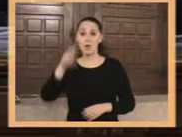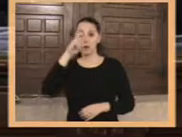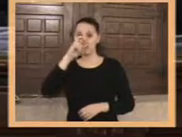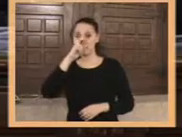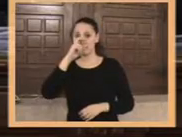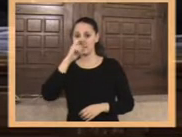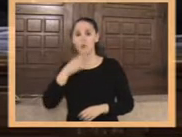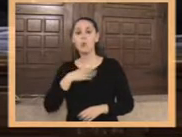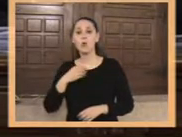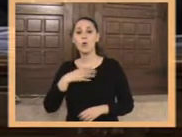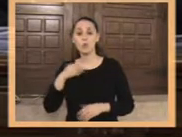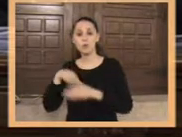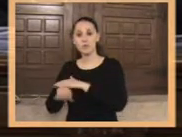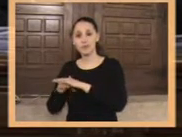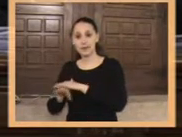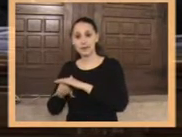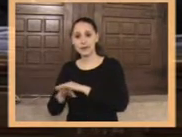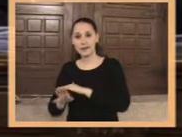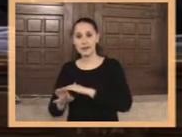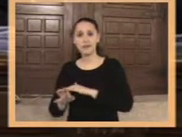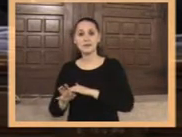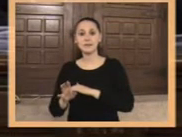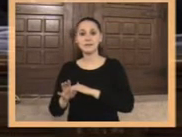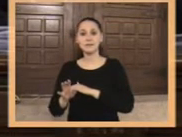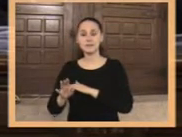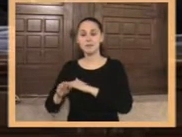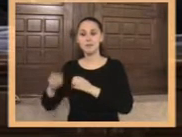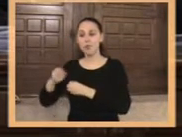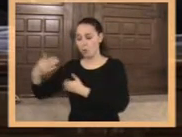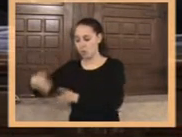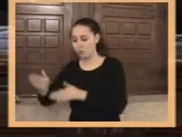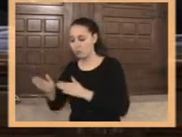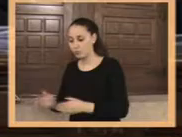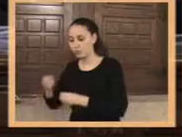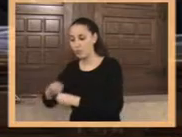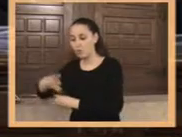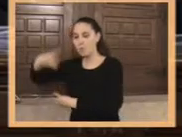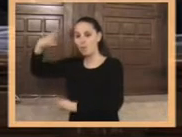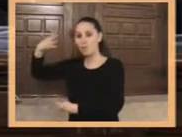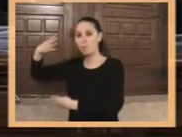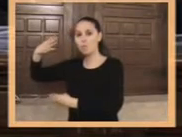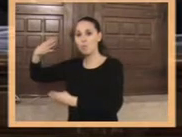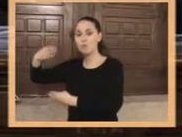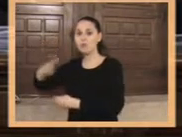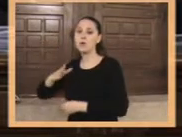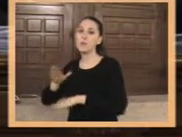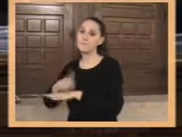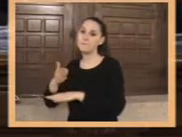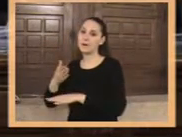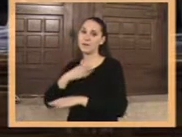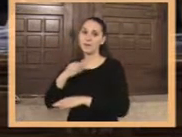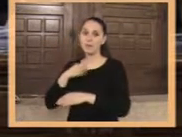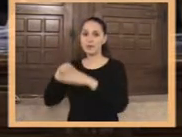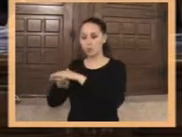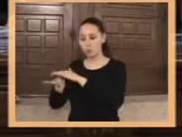visto físicamente, es un añadido que se hizo con unos módulos en perfectas condiciones, además, para trasladar allí, bueno, para almacenar allí todo el